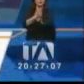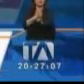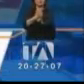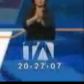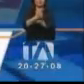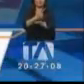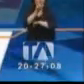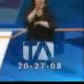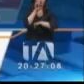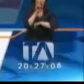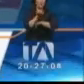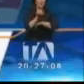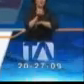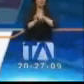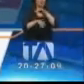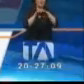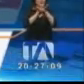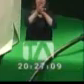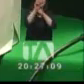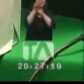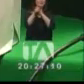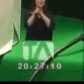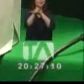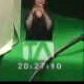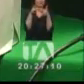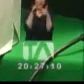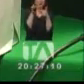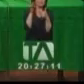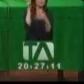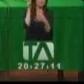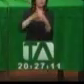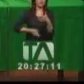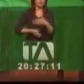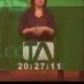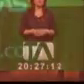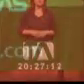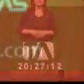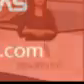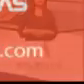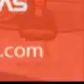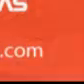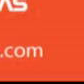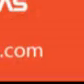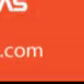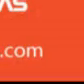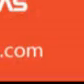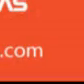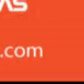la multa de entre $5.000 a $20.000. En Quito, María Gracia Costa, 24 horas.